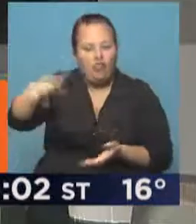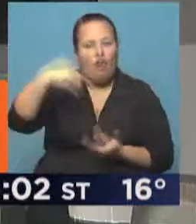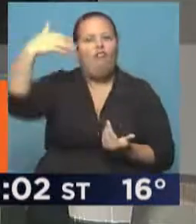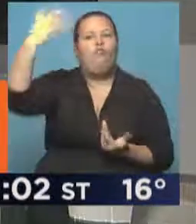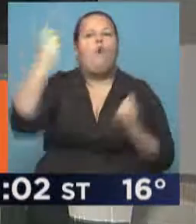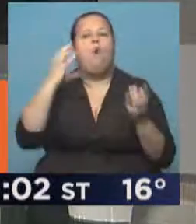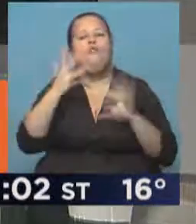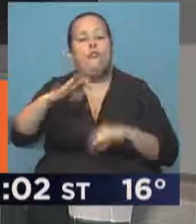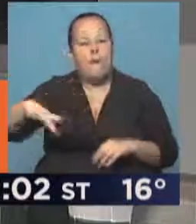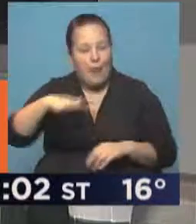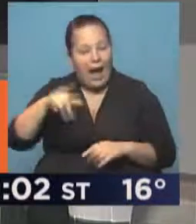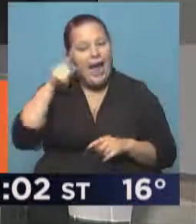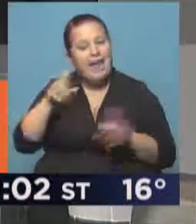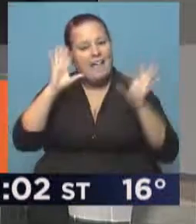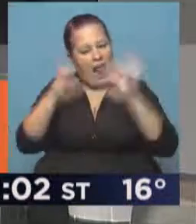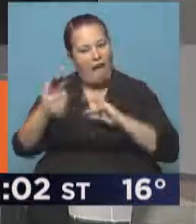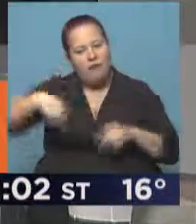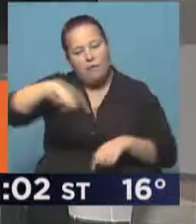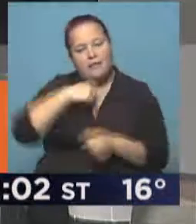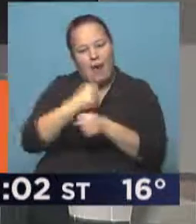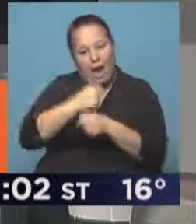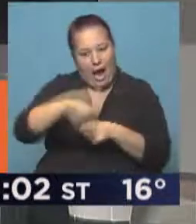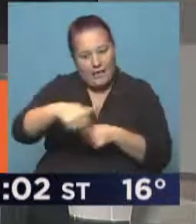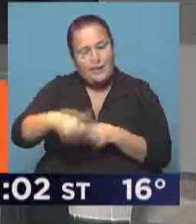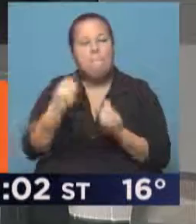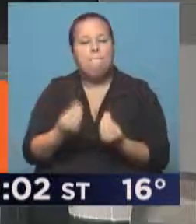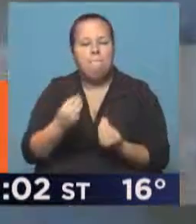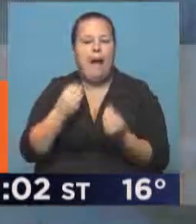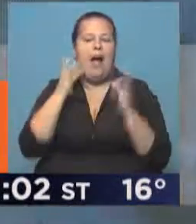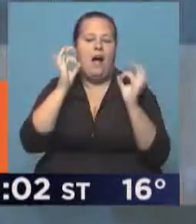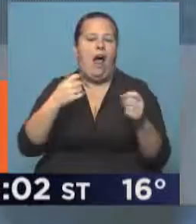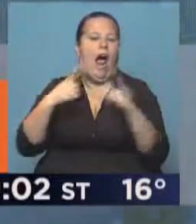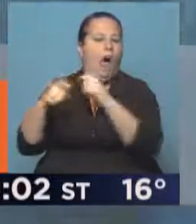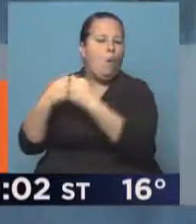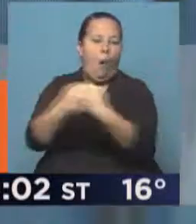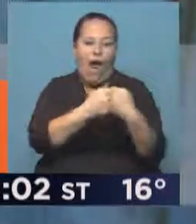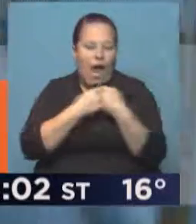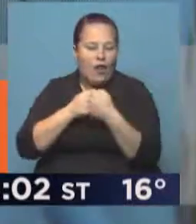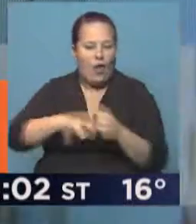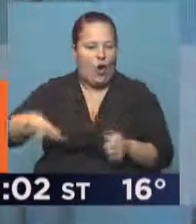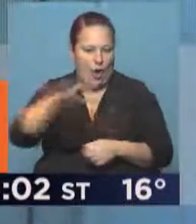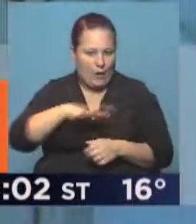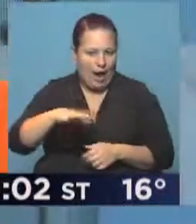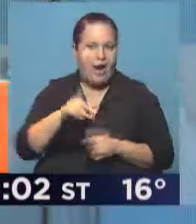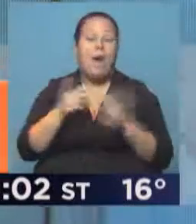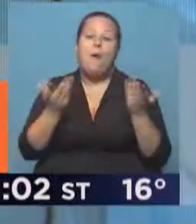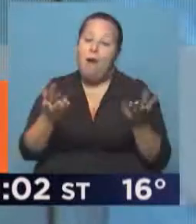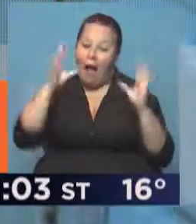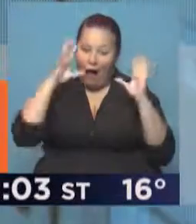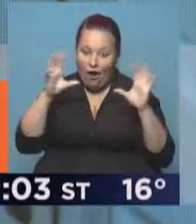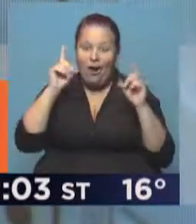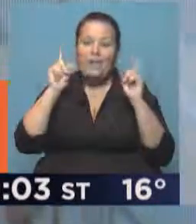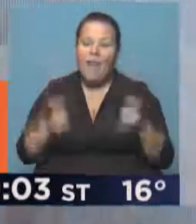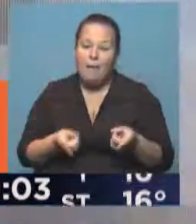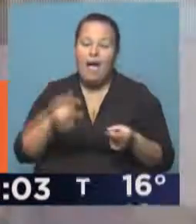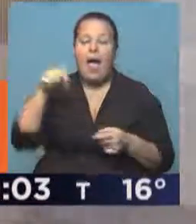futuro del barrio ese es el método que estamos utilizando como para poder llegar a un consenso total cuando los vecinos porque no olvidemos que también